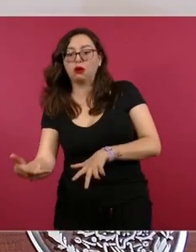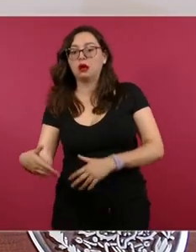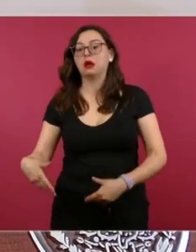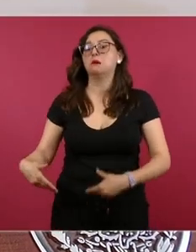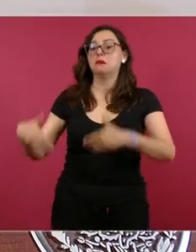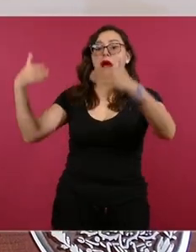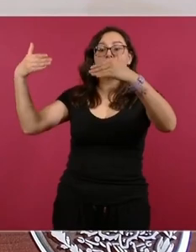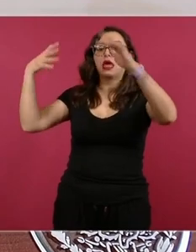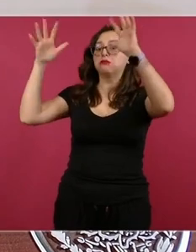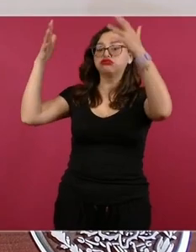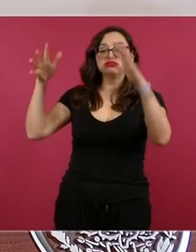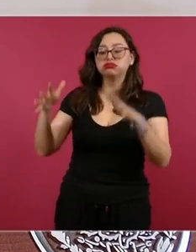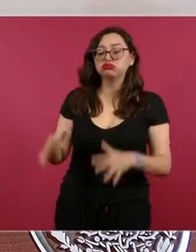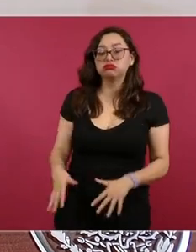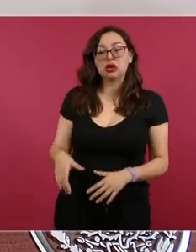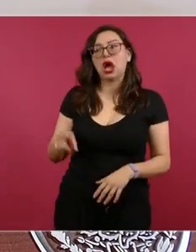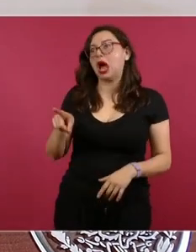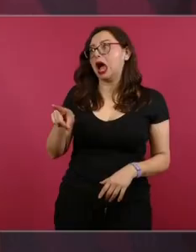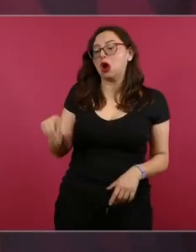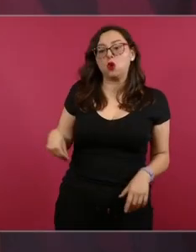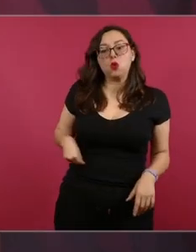bardas,